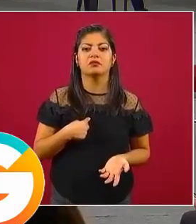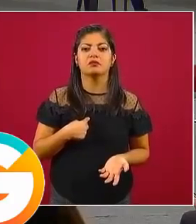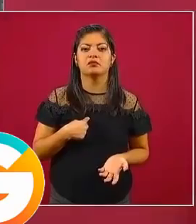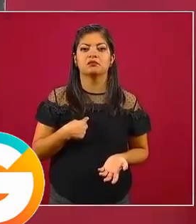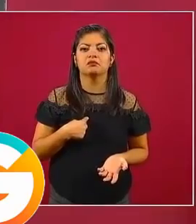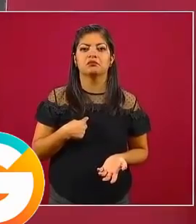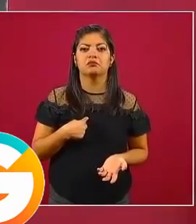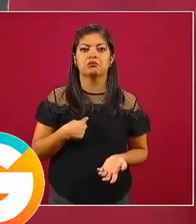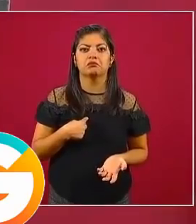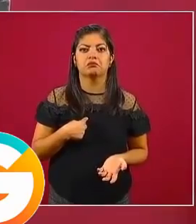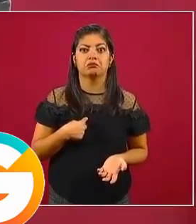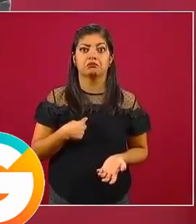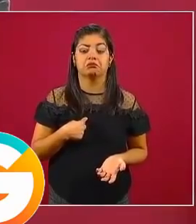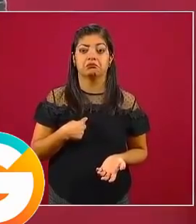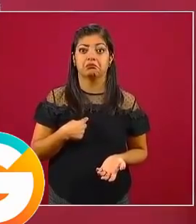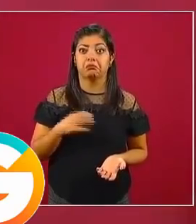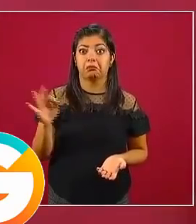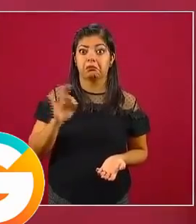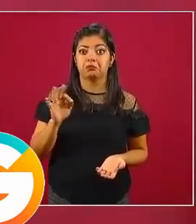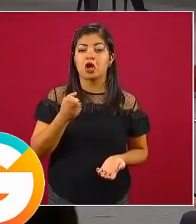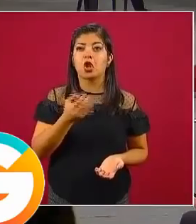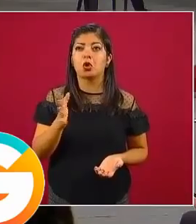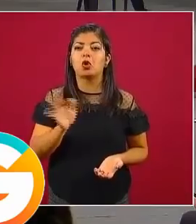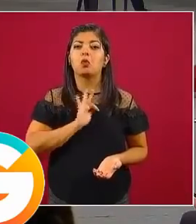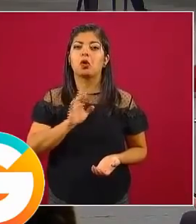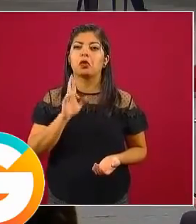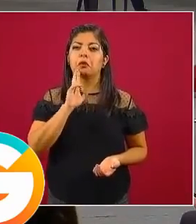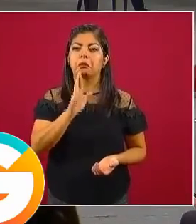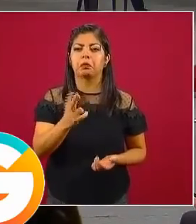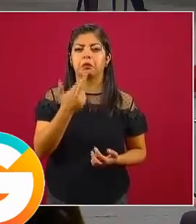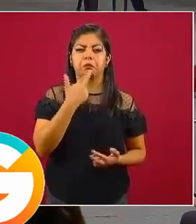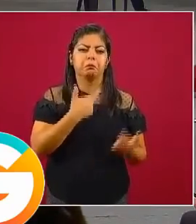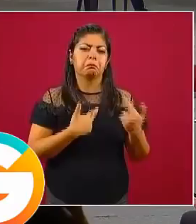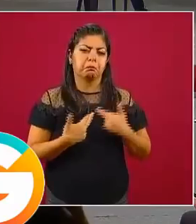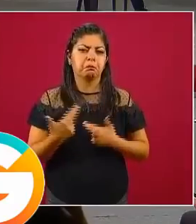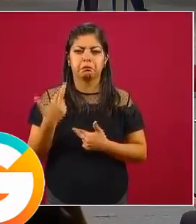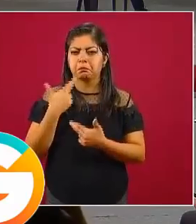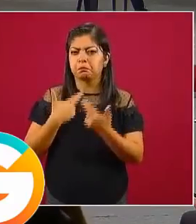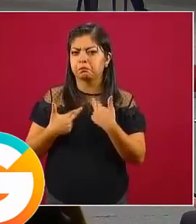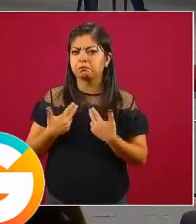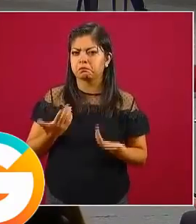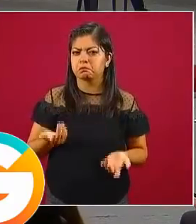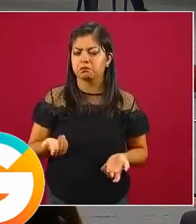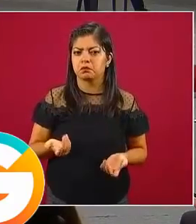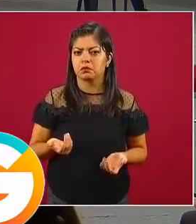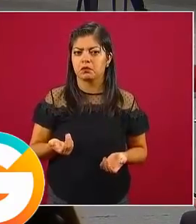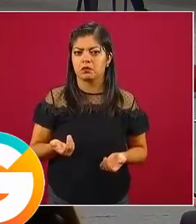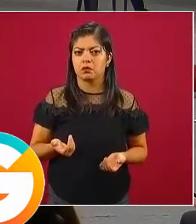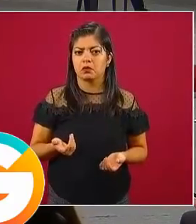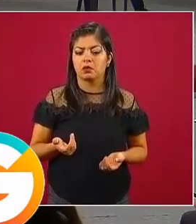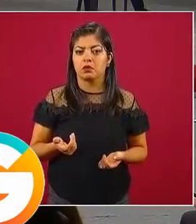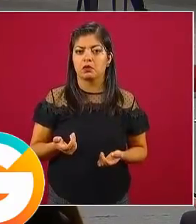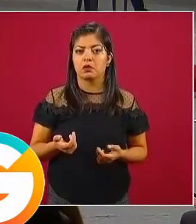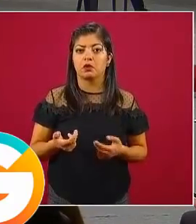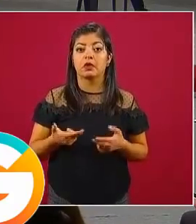pues yo creo que hay muchos que pueden responder. ¿De qué se trata? Ni abrazos,